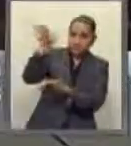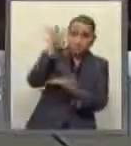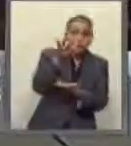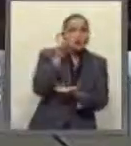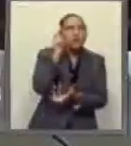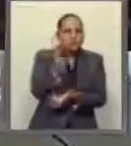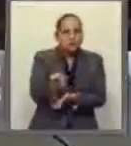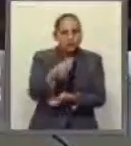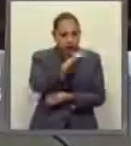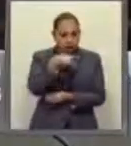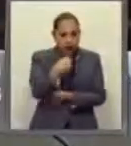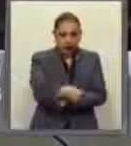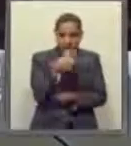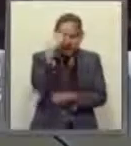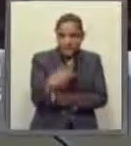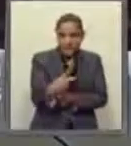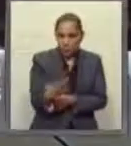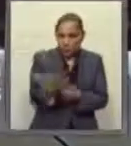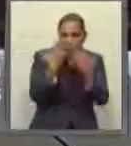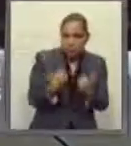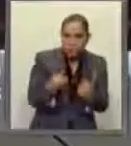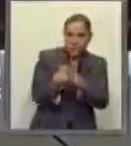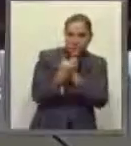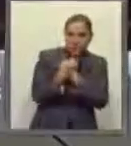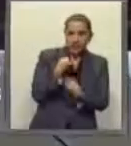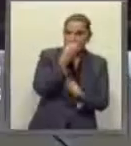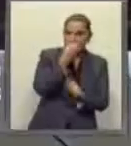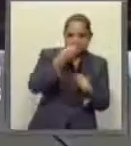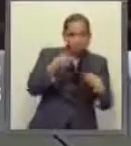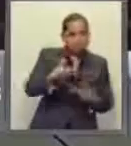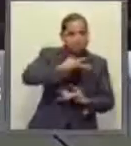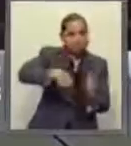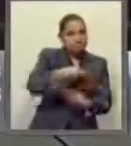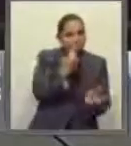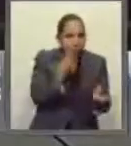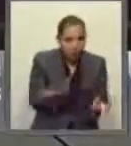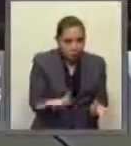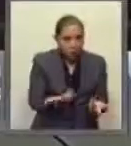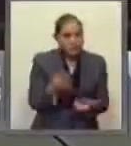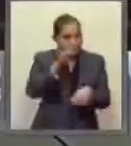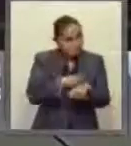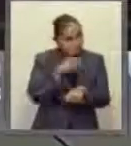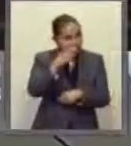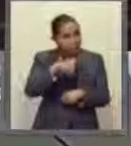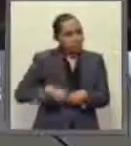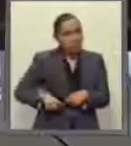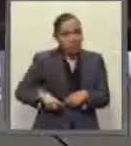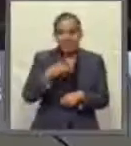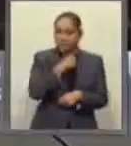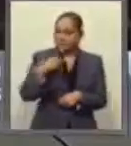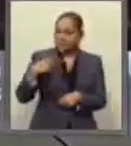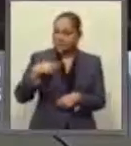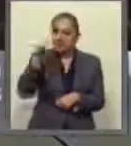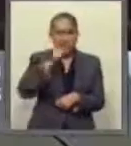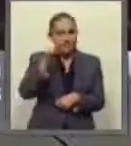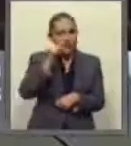a los ciudadanos por eso el estado debe intervenir en todo lo que tenga que ver la